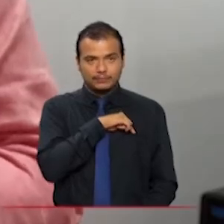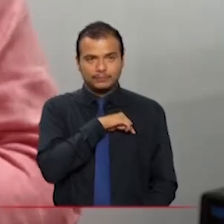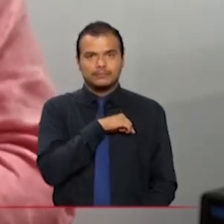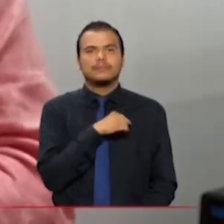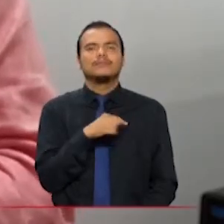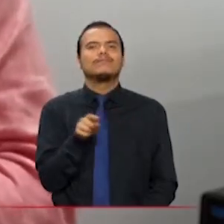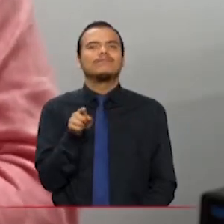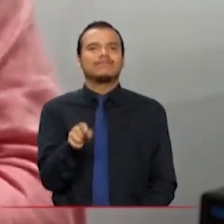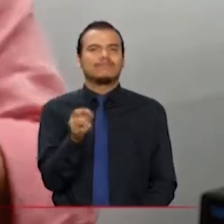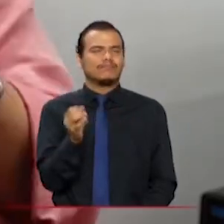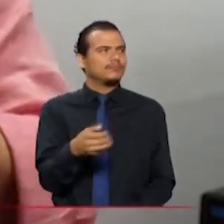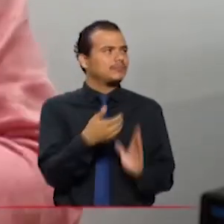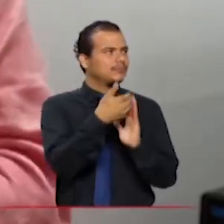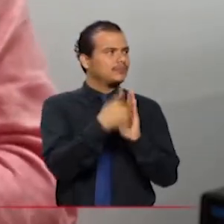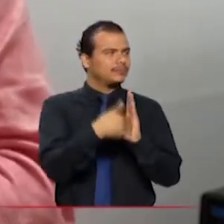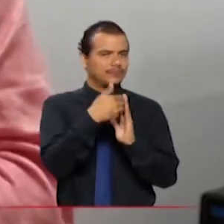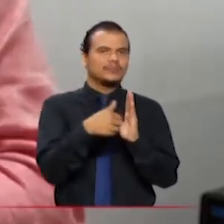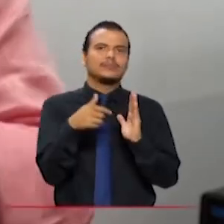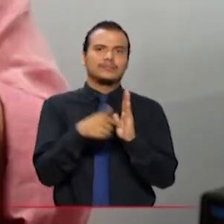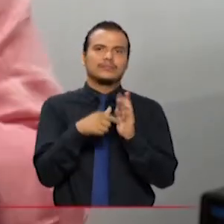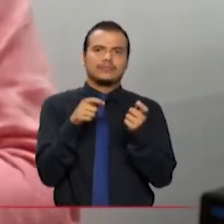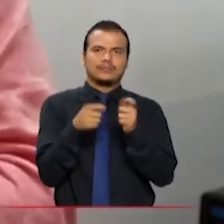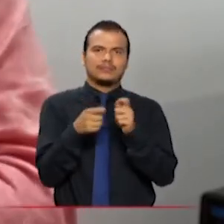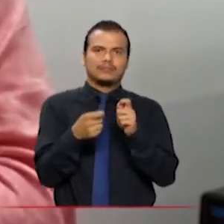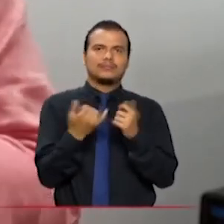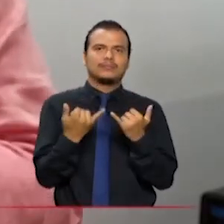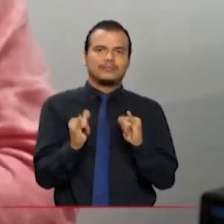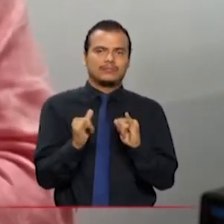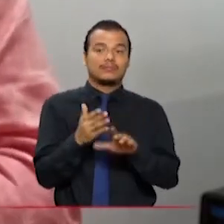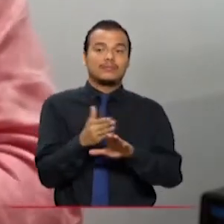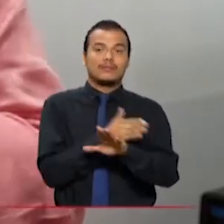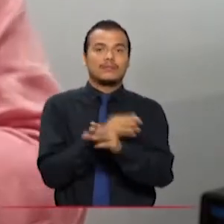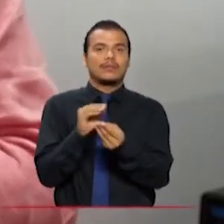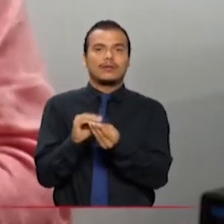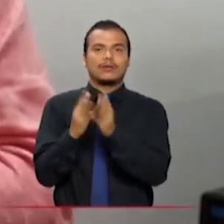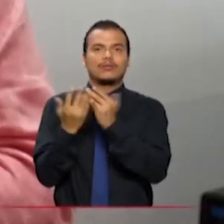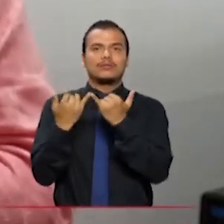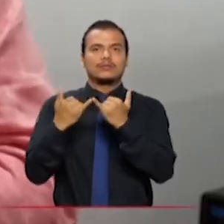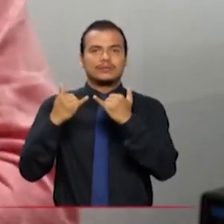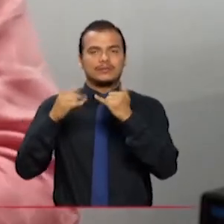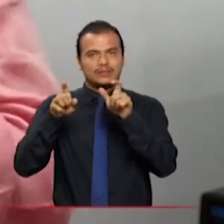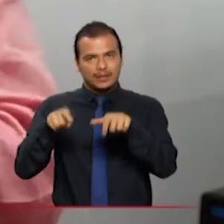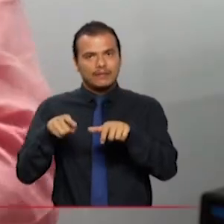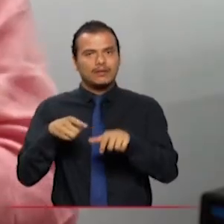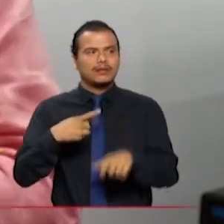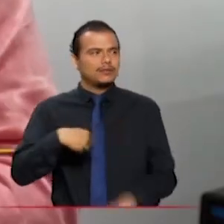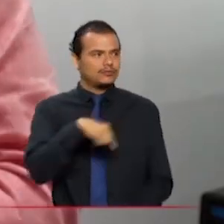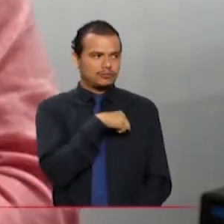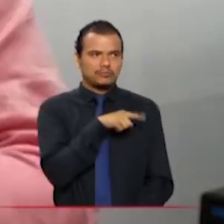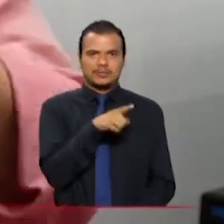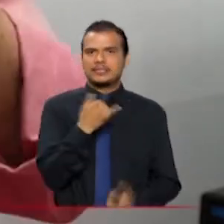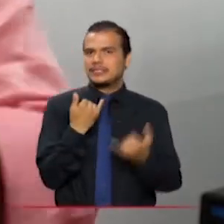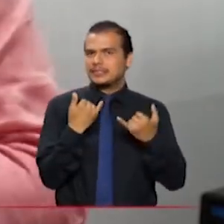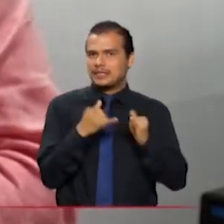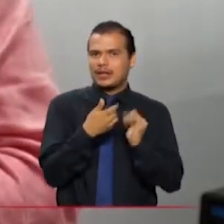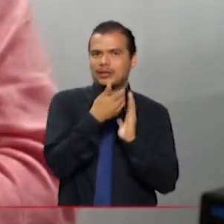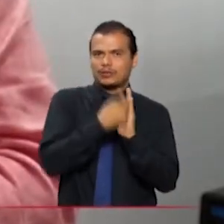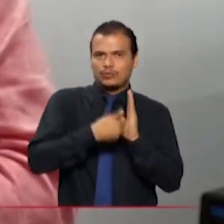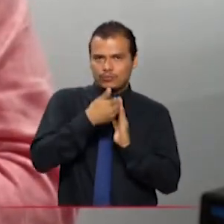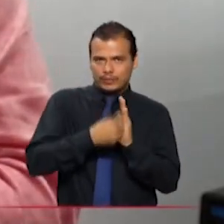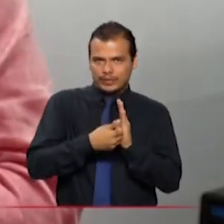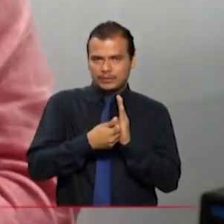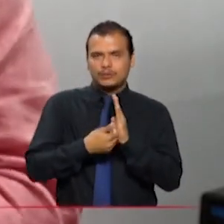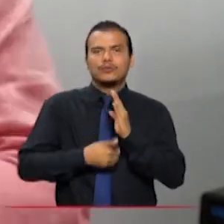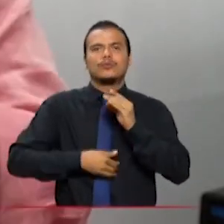actualizarlo antes de la COP, ese documento ya está. Hicimos parte fundamental en todo lo que tiene que ver no solo en el Valle del Cauca, sino en el